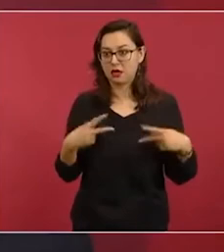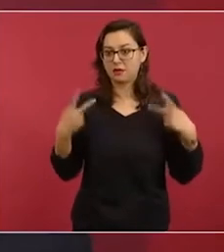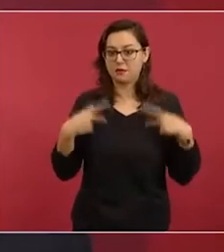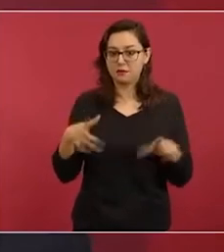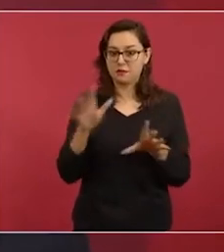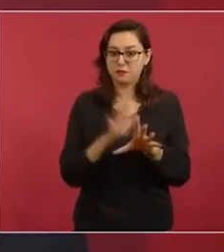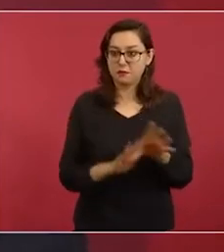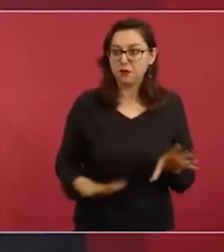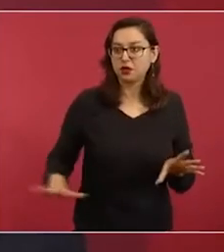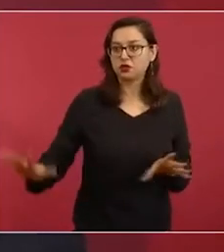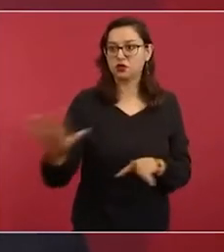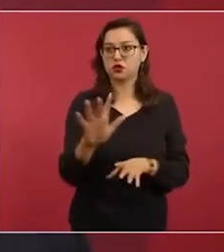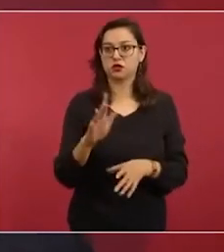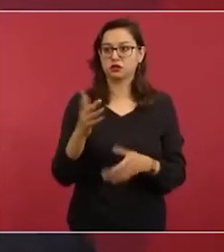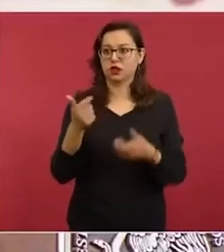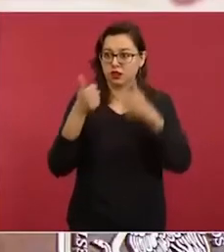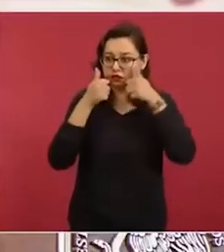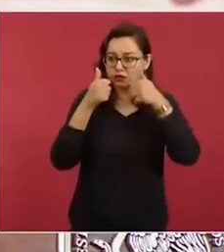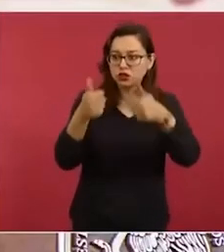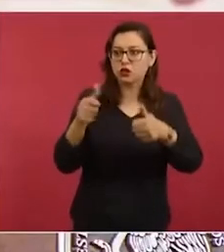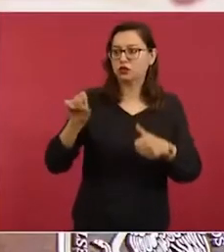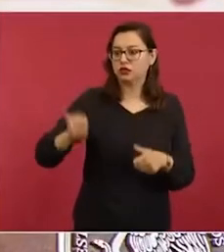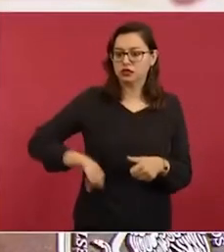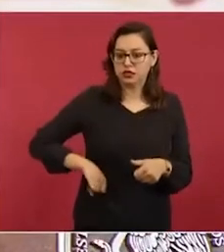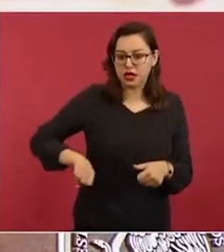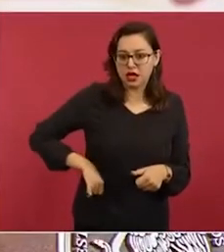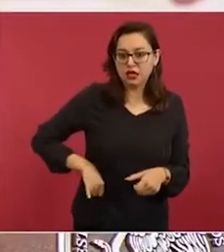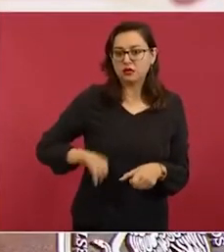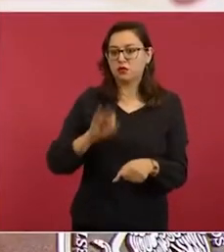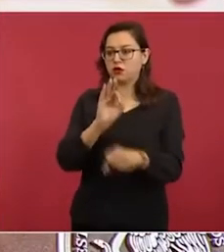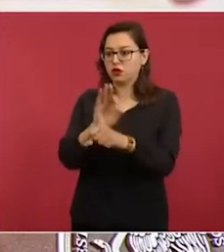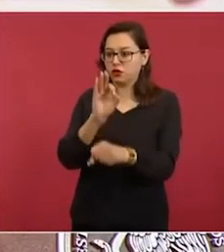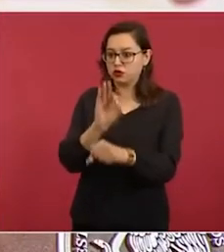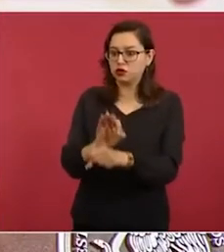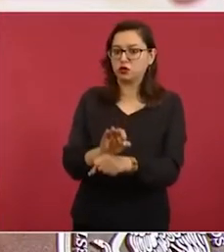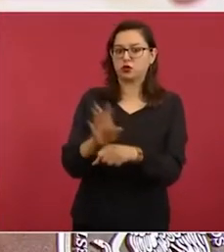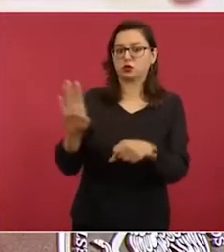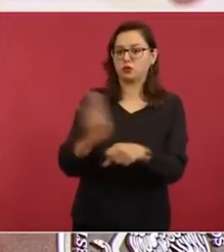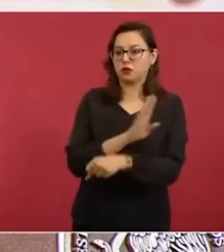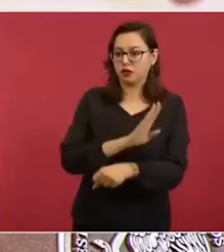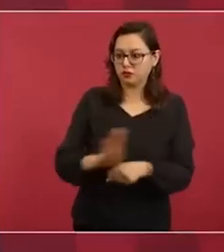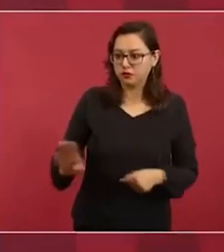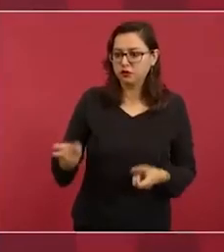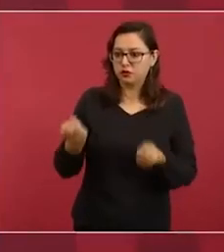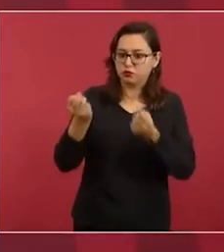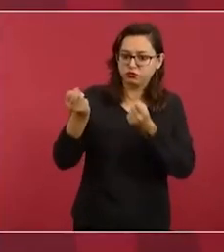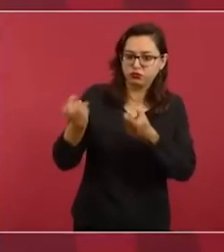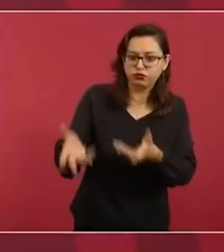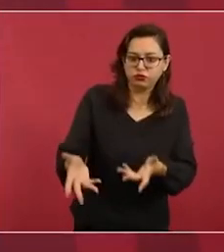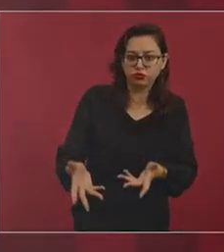con la defensa del pueblo, con la protección del pueblo, con el beneficio del pueblo.